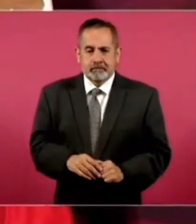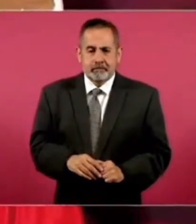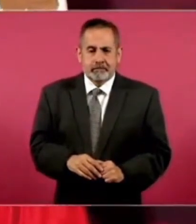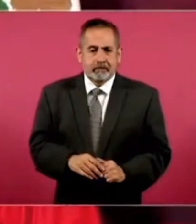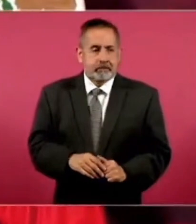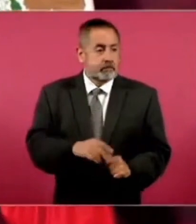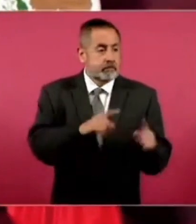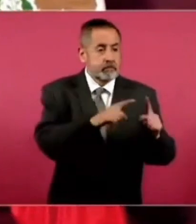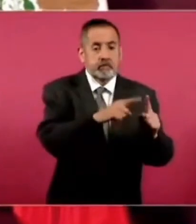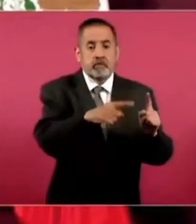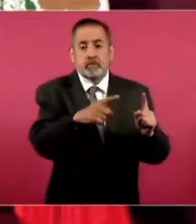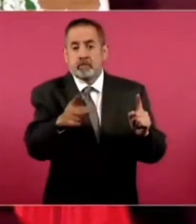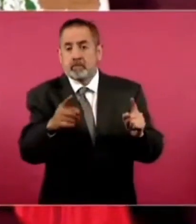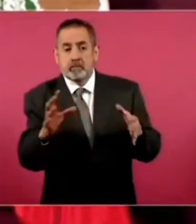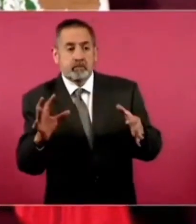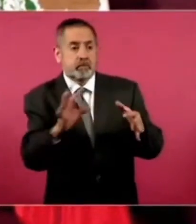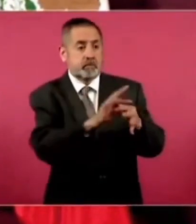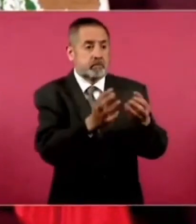asociarse